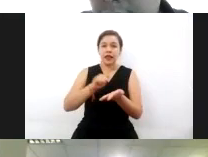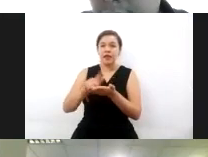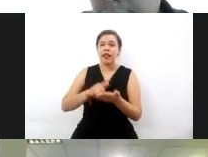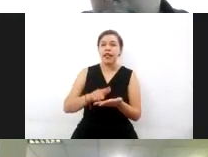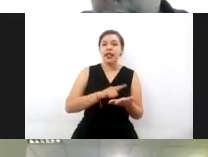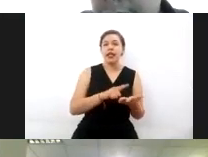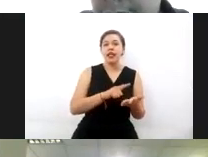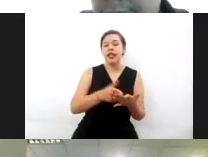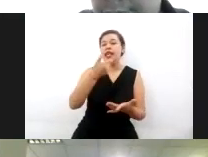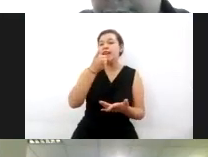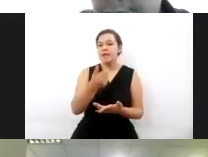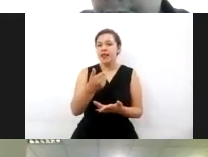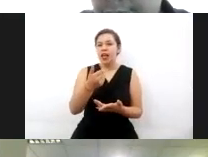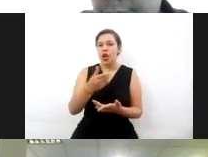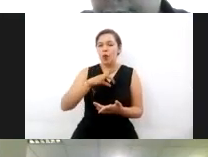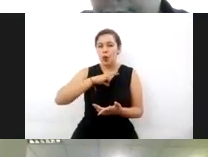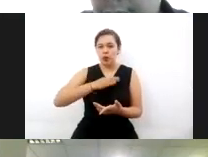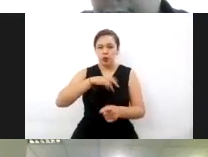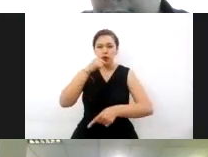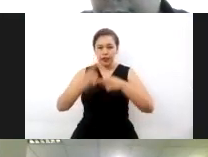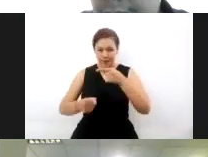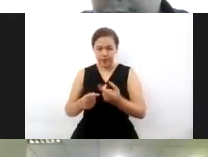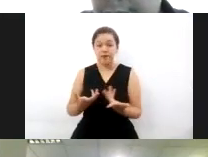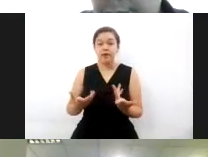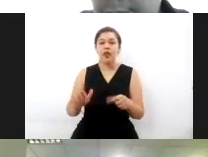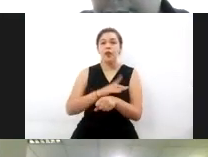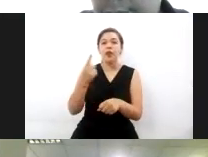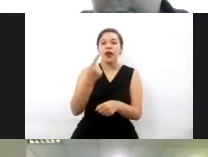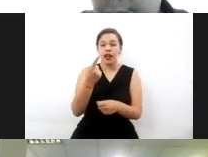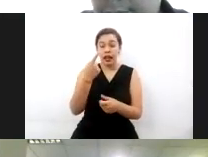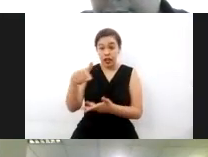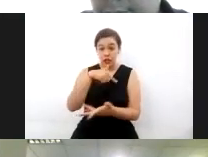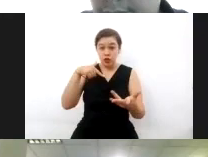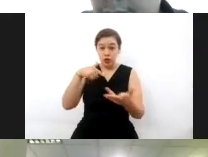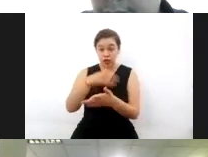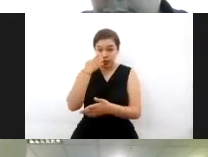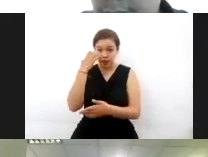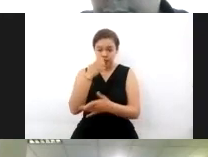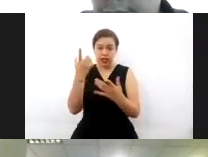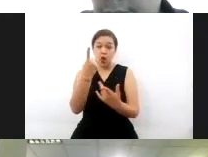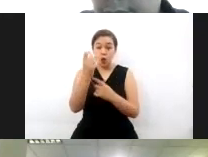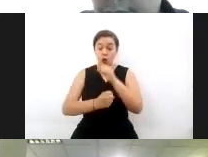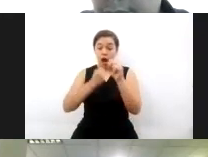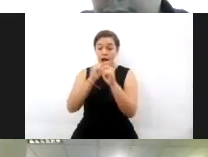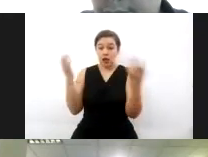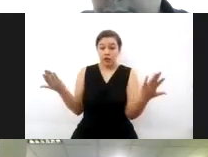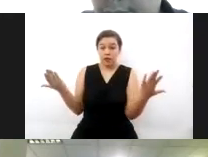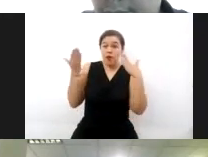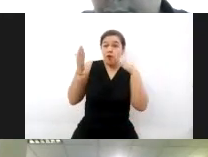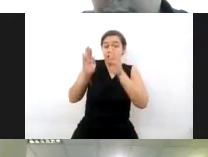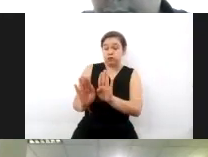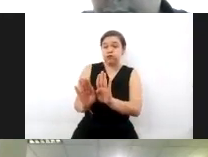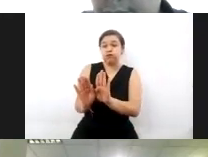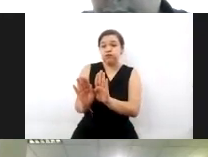centro educativo. ¿Por qué? Porque finalmente estos centros educativos fueron cerrados por un año o más de un año.